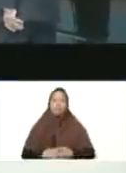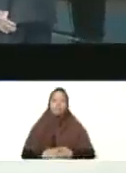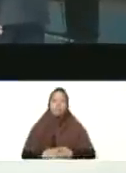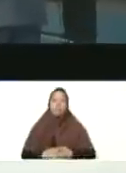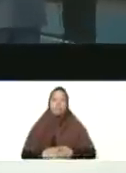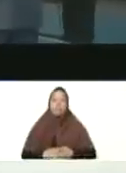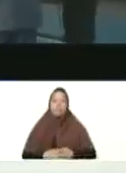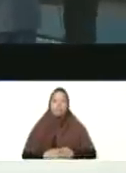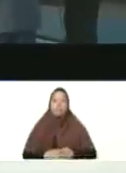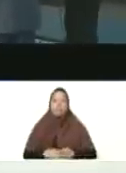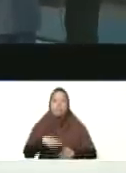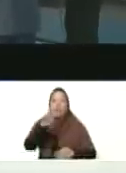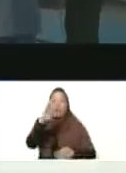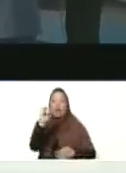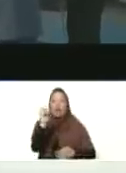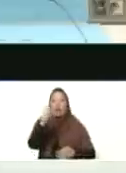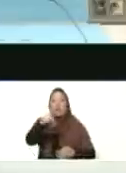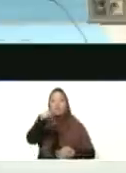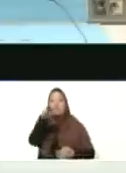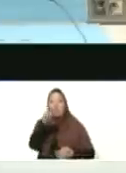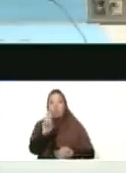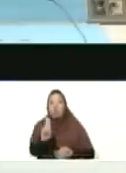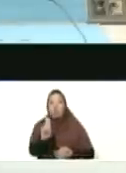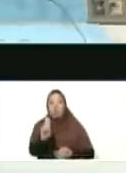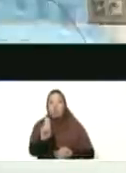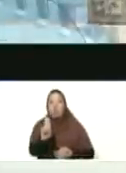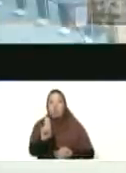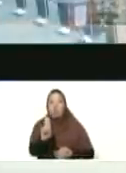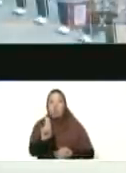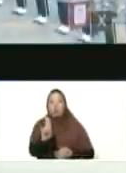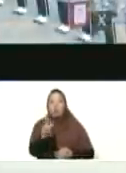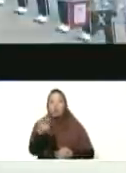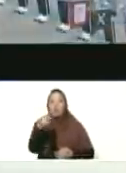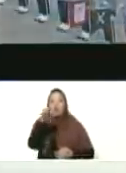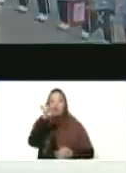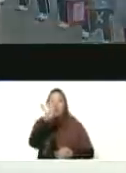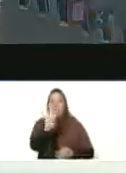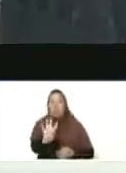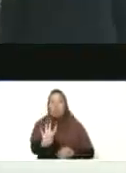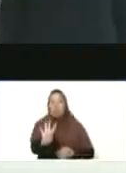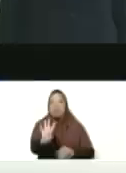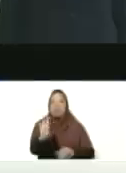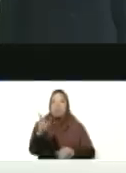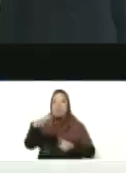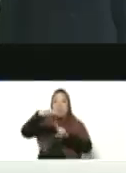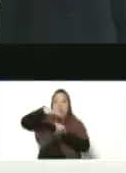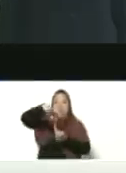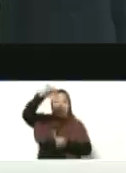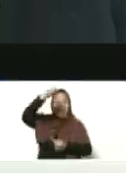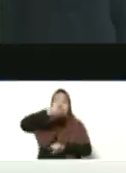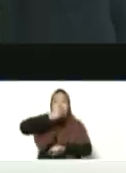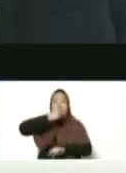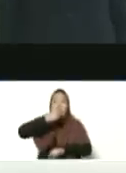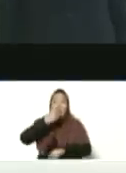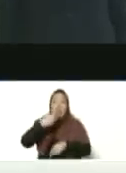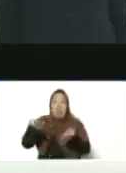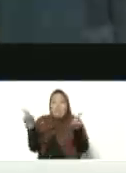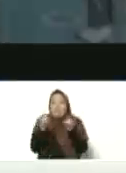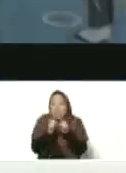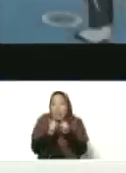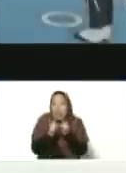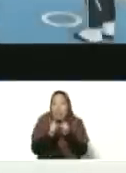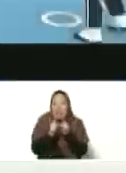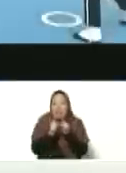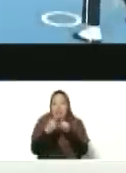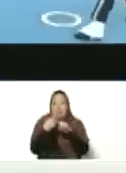bajo una ciudad bueno que le da cuatro pasadas a parís parís es una pequeña ciudad al lado